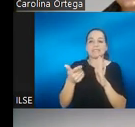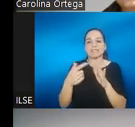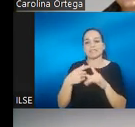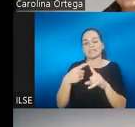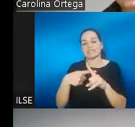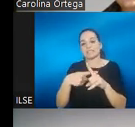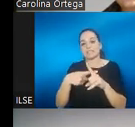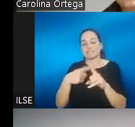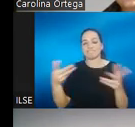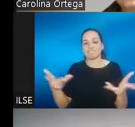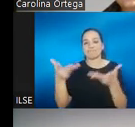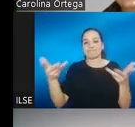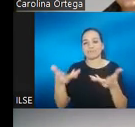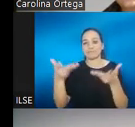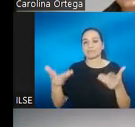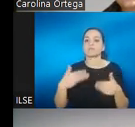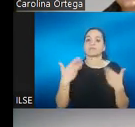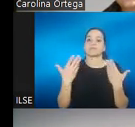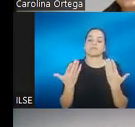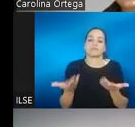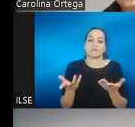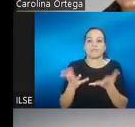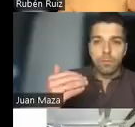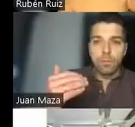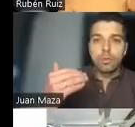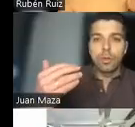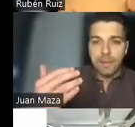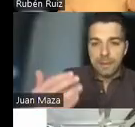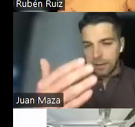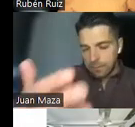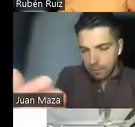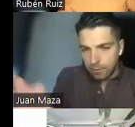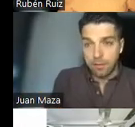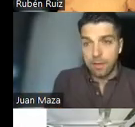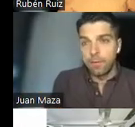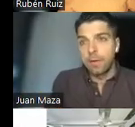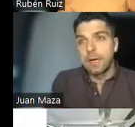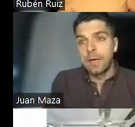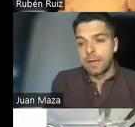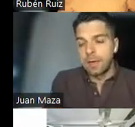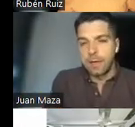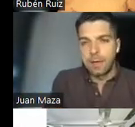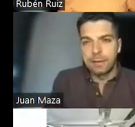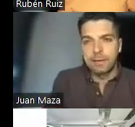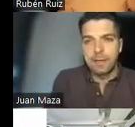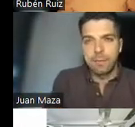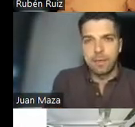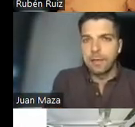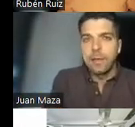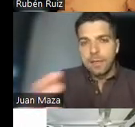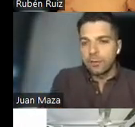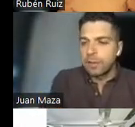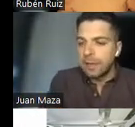Y no podemos ofreceros a día de hoy mucho más que lo que ahora voy a intentar